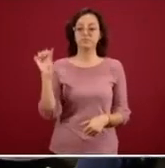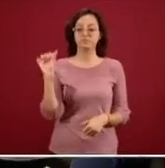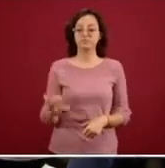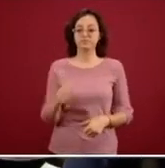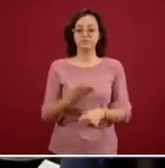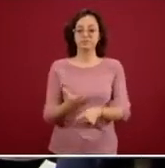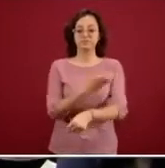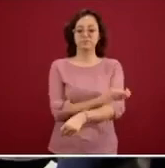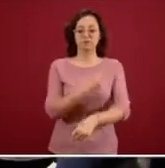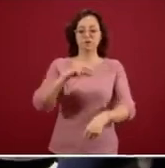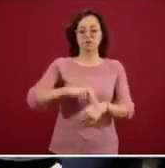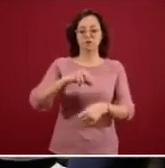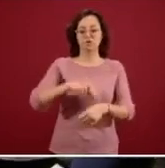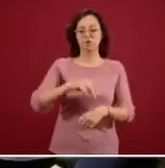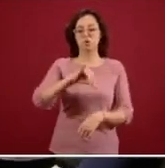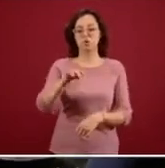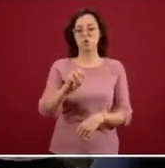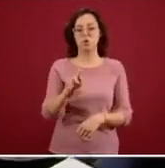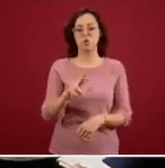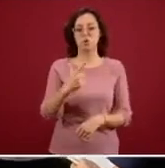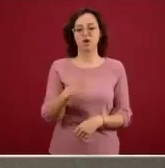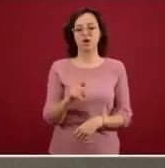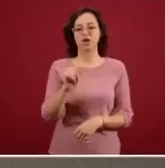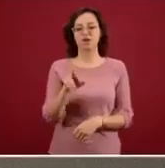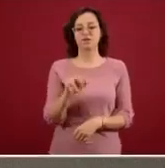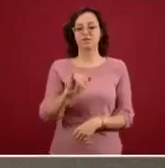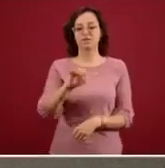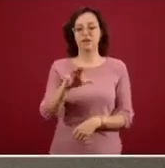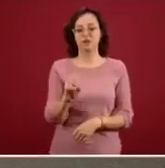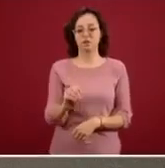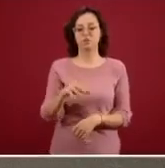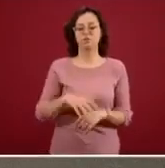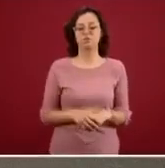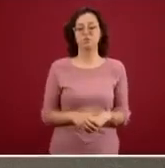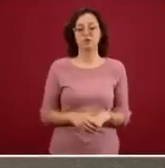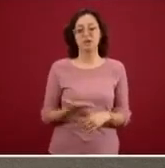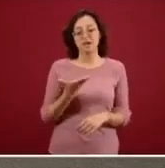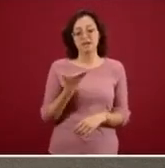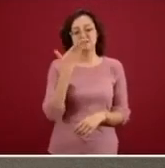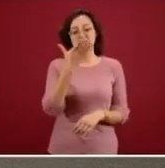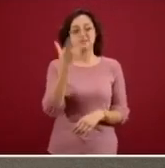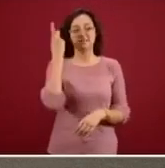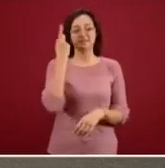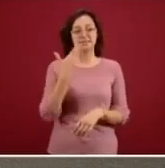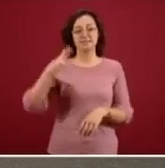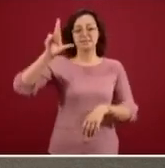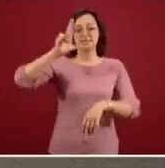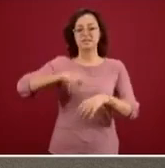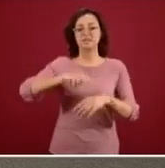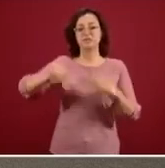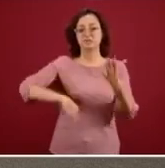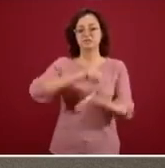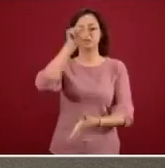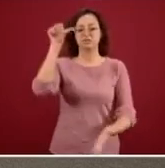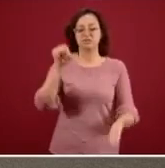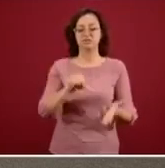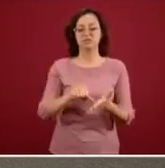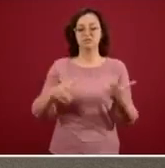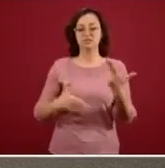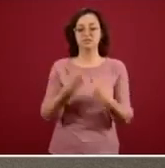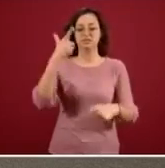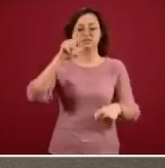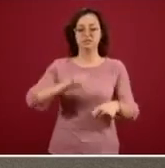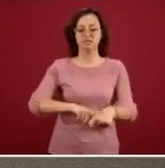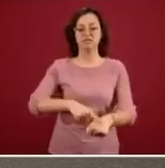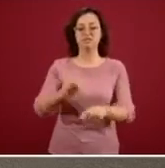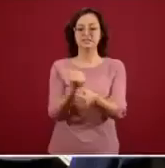acompañe el doctor Jorge Trejo Gómora. El doctor Jorge Trejo es el director general del Centro Nacional para la